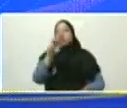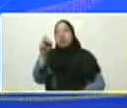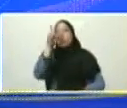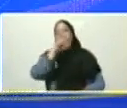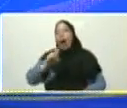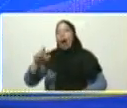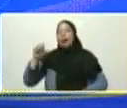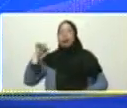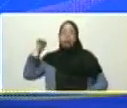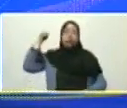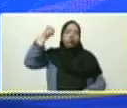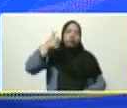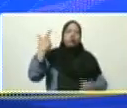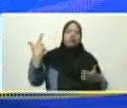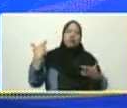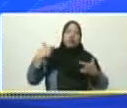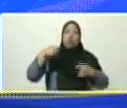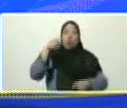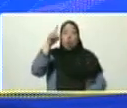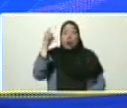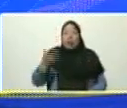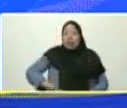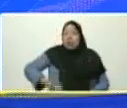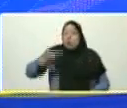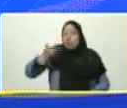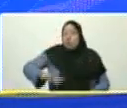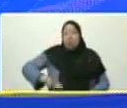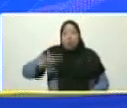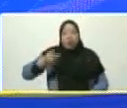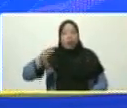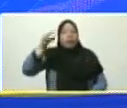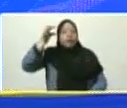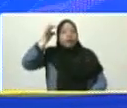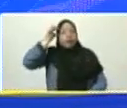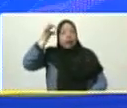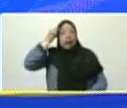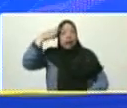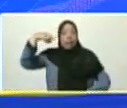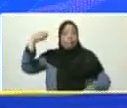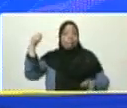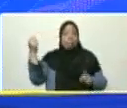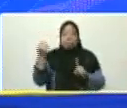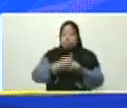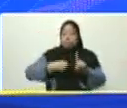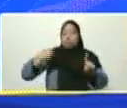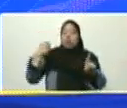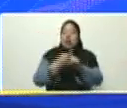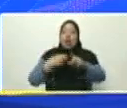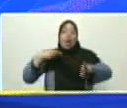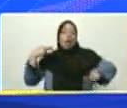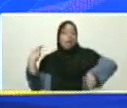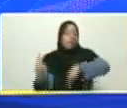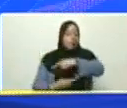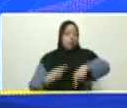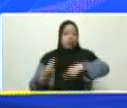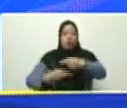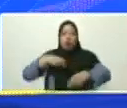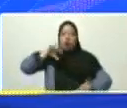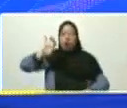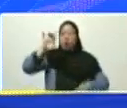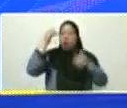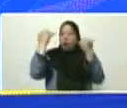historia de nuestra Armada gloriosa, valiente, patriota y revolucionaria, como tenemos